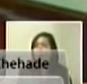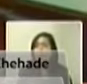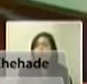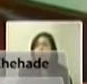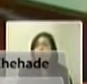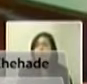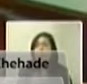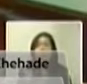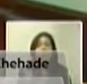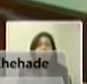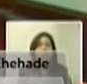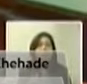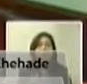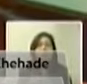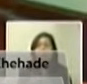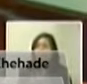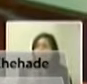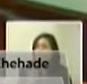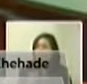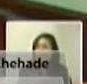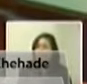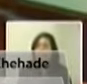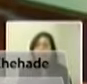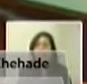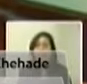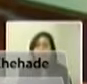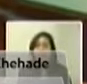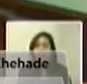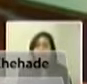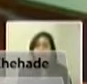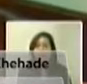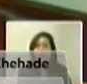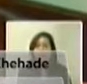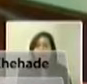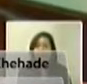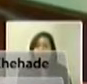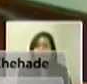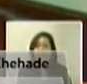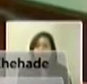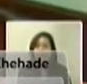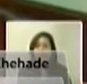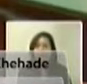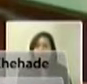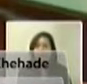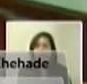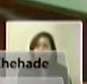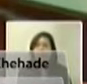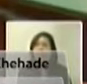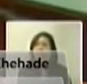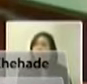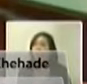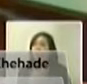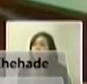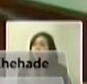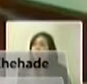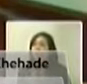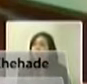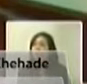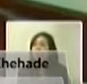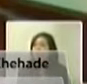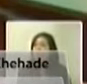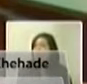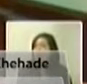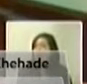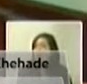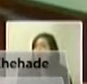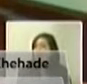momento exponiendo, se hubiera desplomado por la fuerza de las cosas. Señores congresistas, señor presidente, ¿qué mejor documento